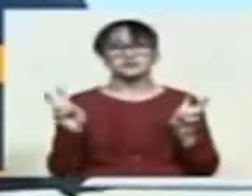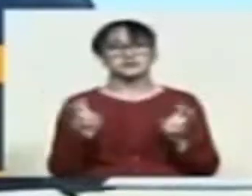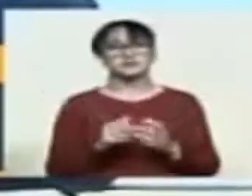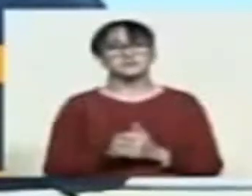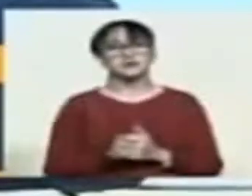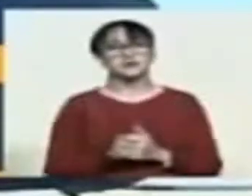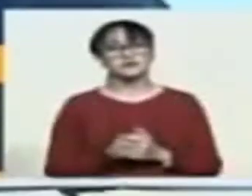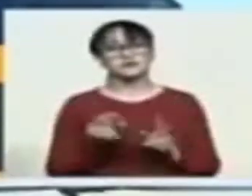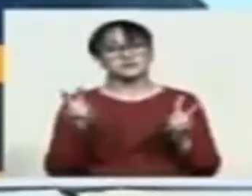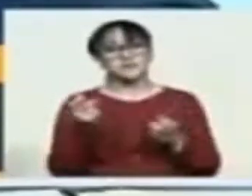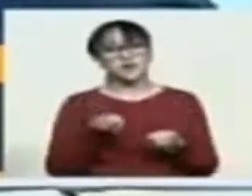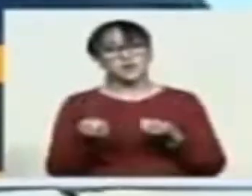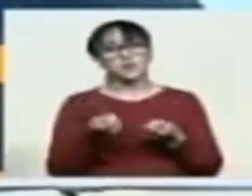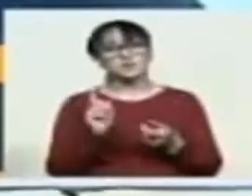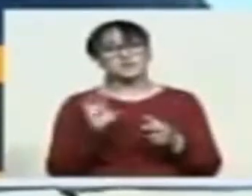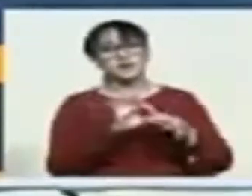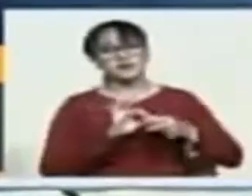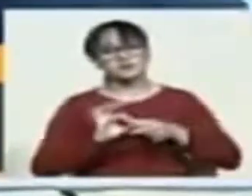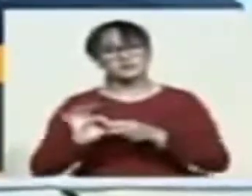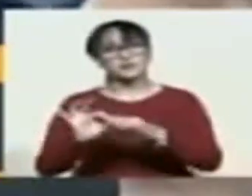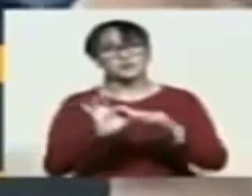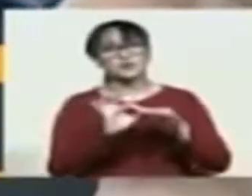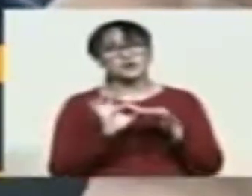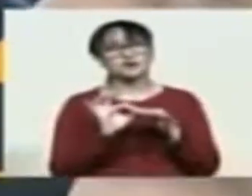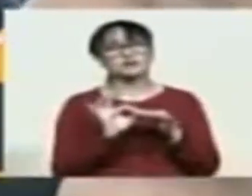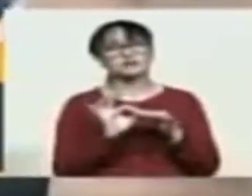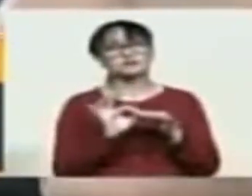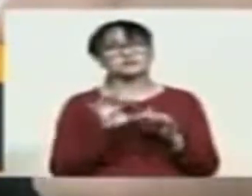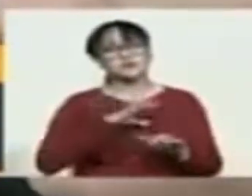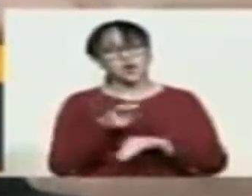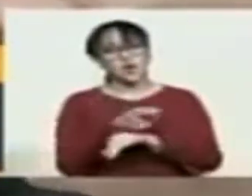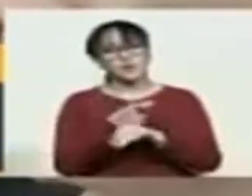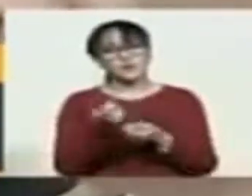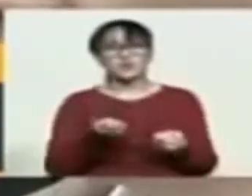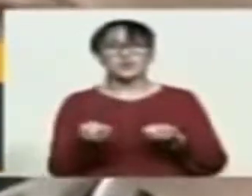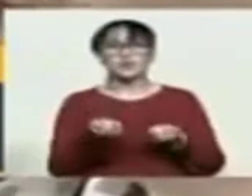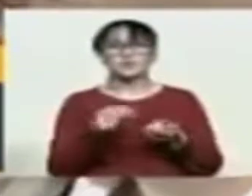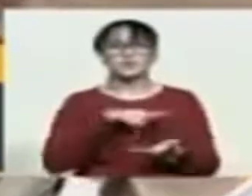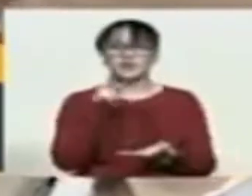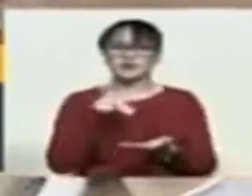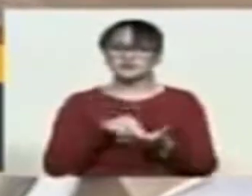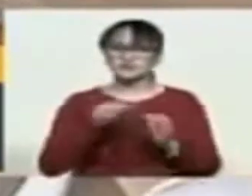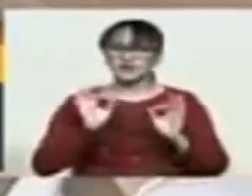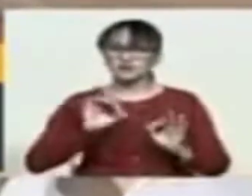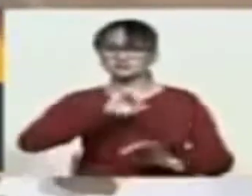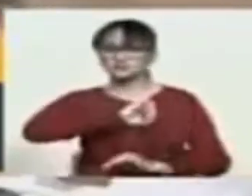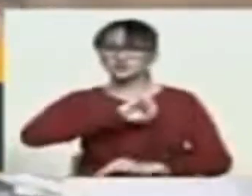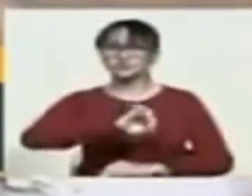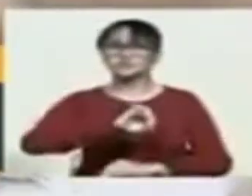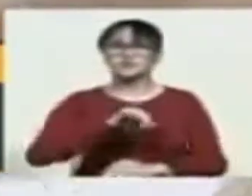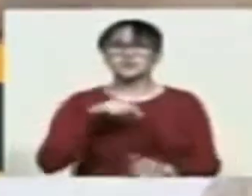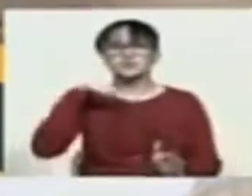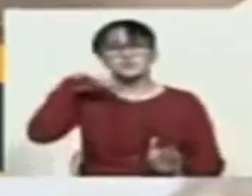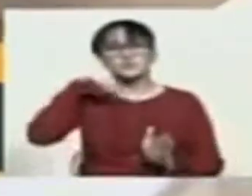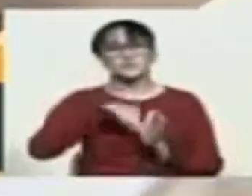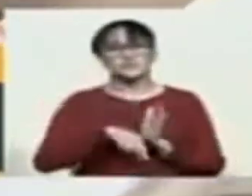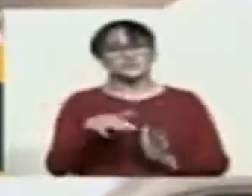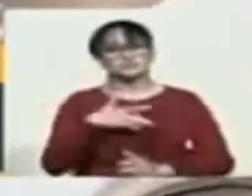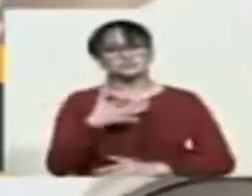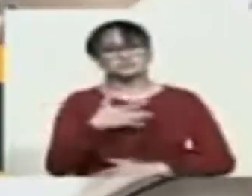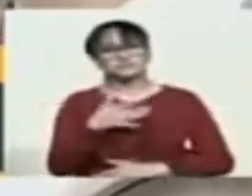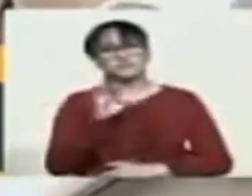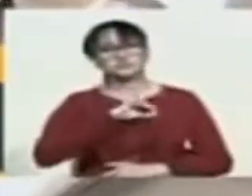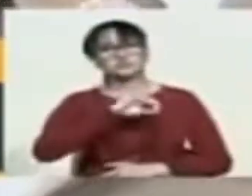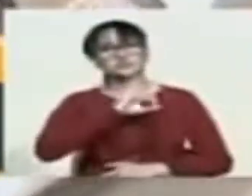Y en el campo de la economía necesitamos articular la rectoría de un gobierno económico nacionalista con profundo sentido social